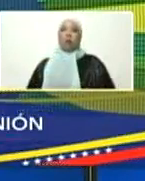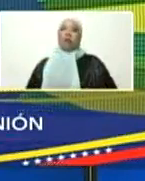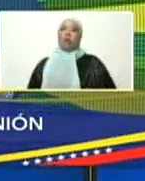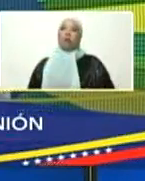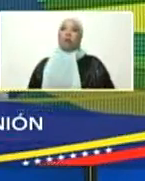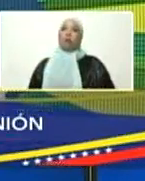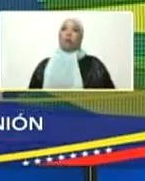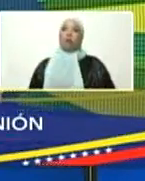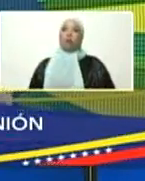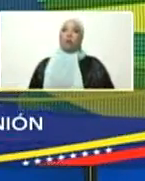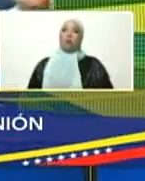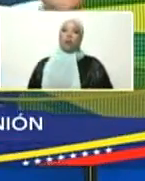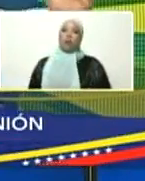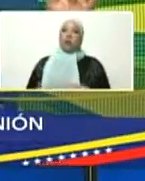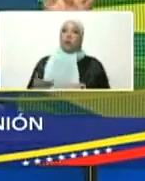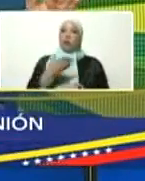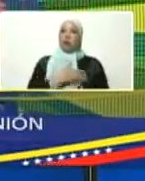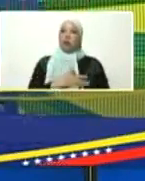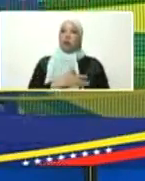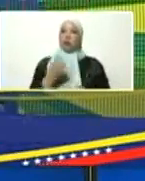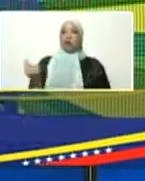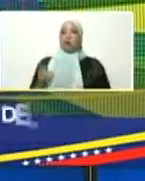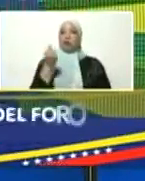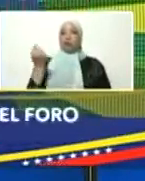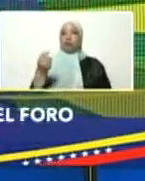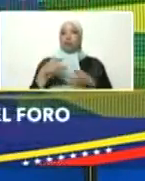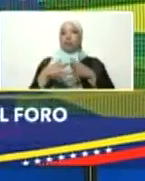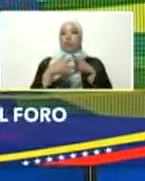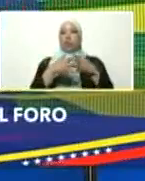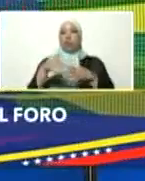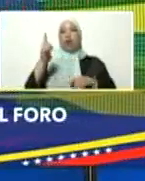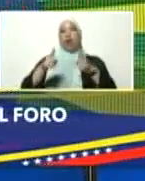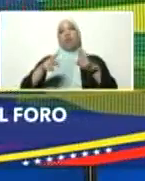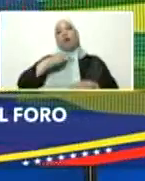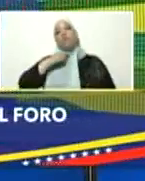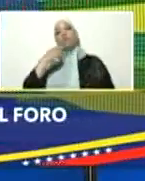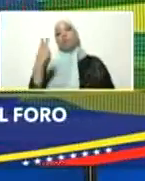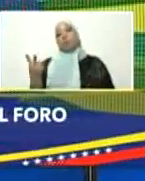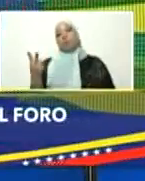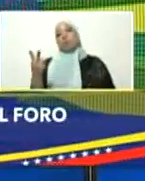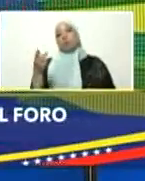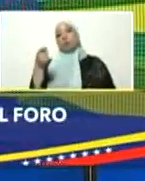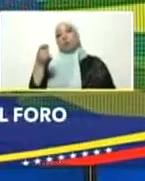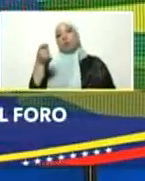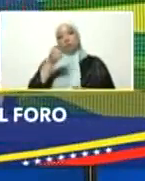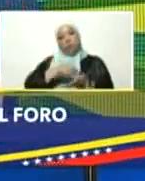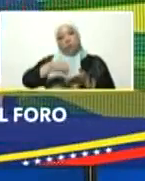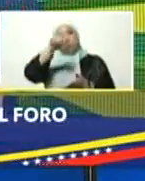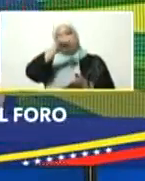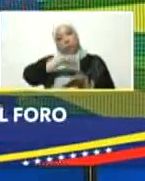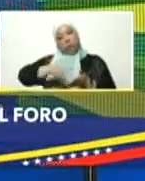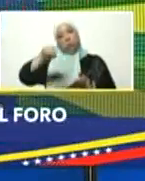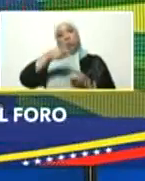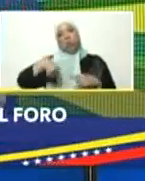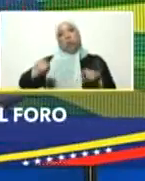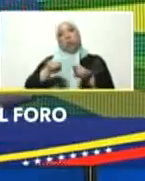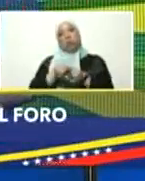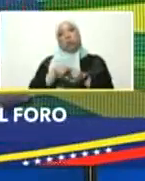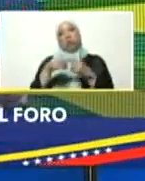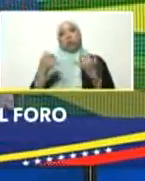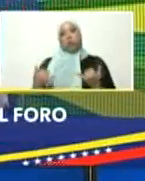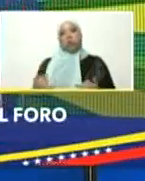Que digan lo que antes decía solo el imperialismo, que lo diga alguna voz o alguna pluma. Bueno, esas son prácticas